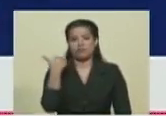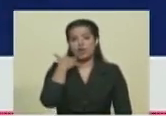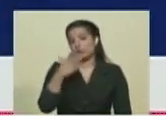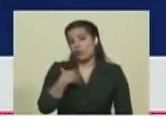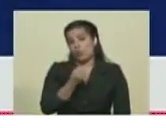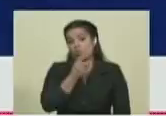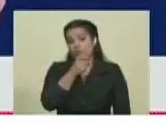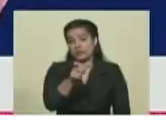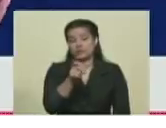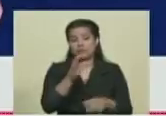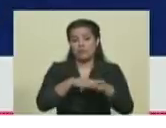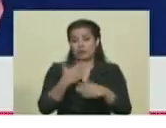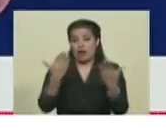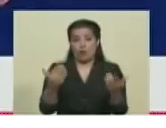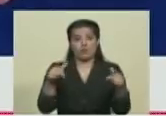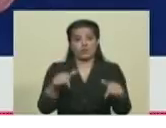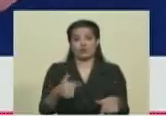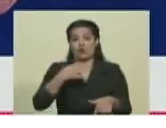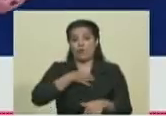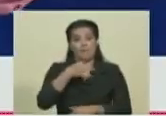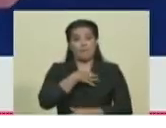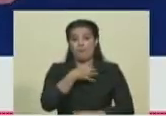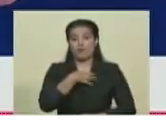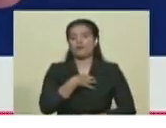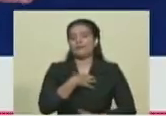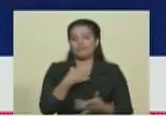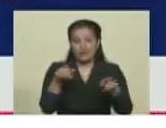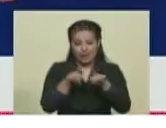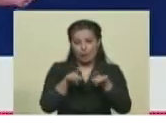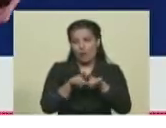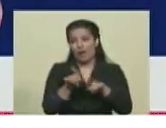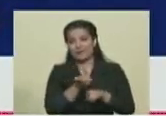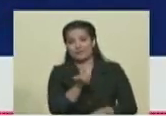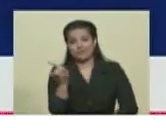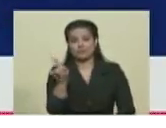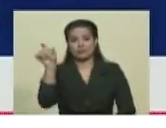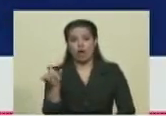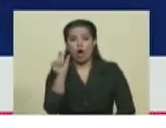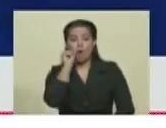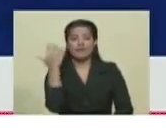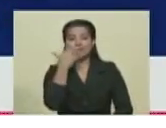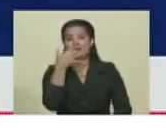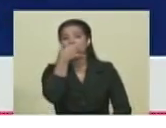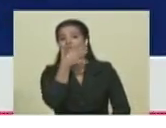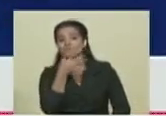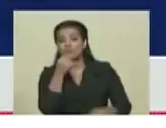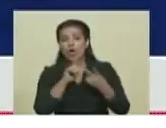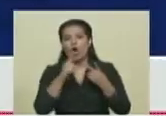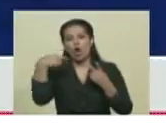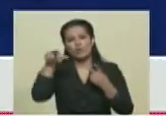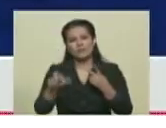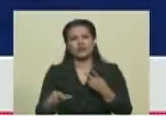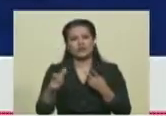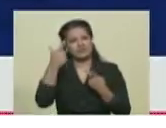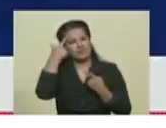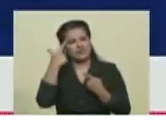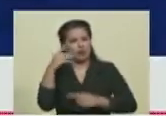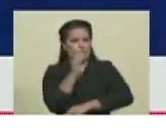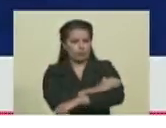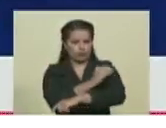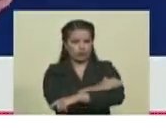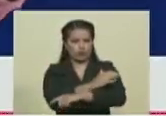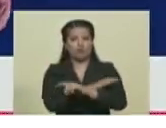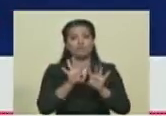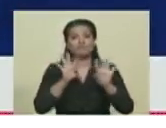por supuesto, porque yo no voy a violentar, como sí lo hizo Guevara y otros representantes de la derecha venezolana en una rueda de prensa que fue cubierta